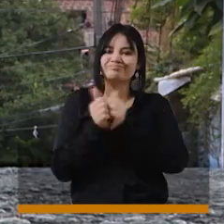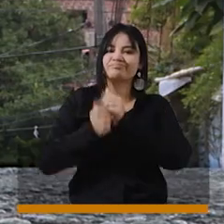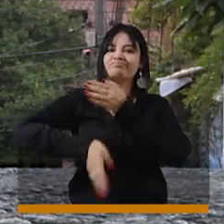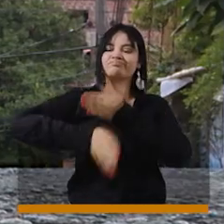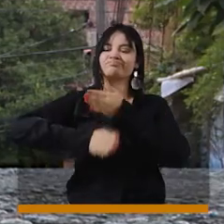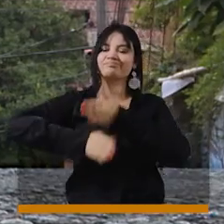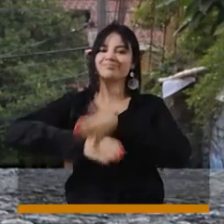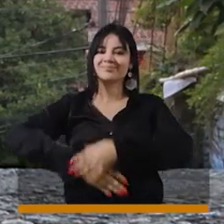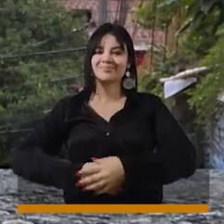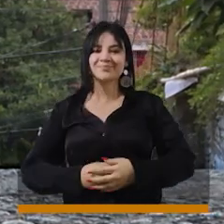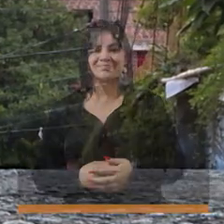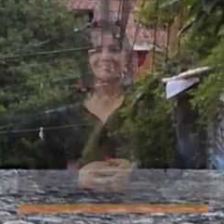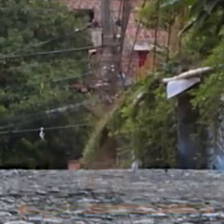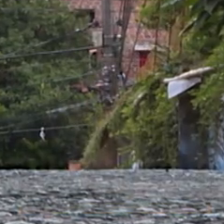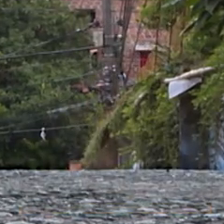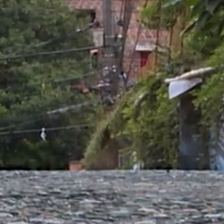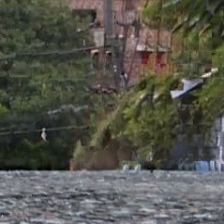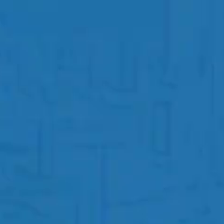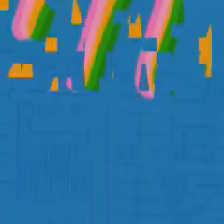será constantemente.